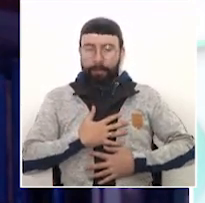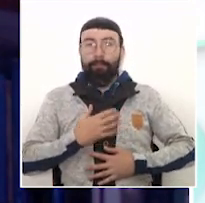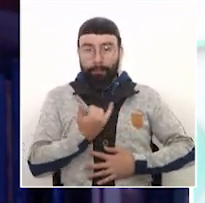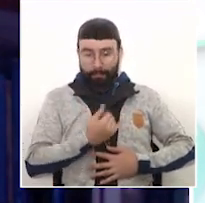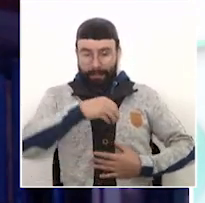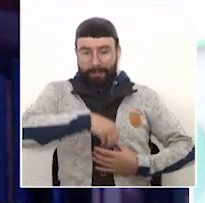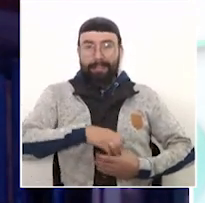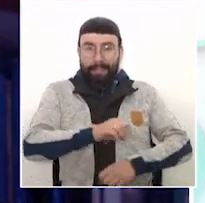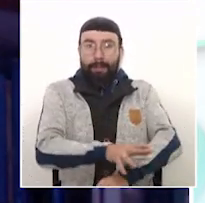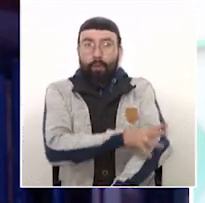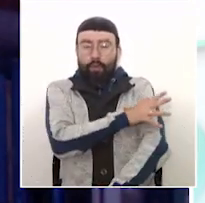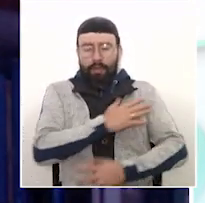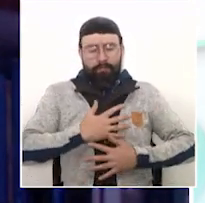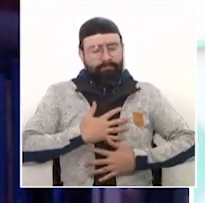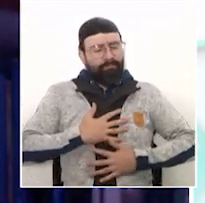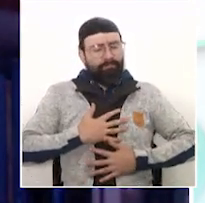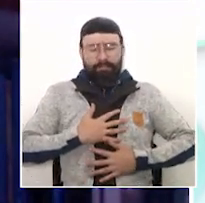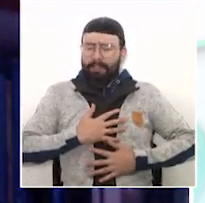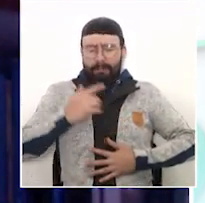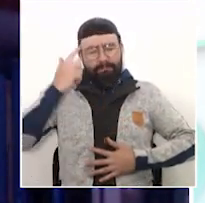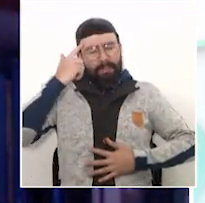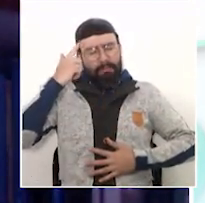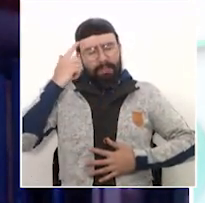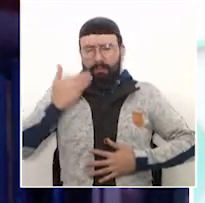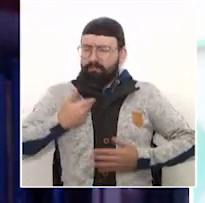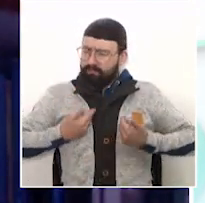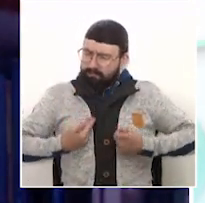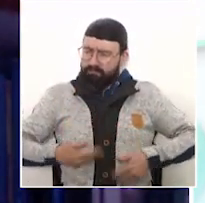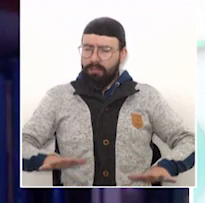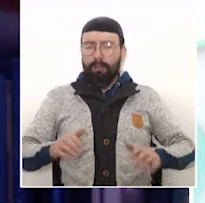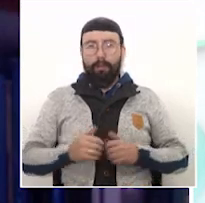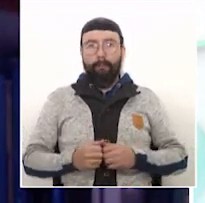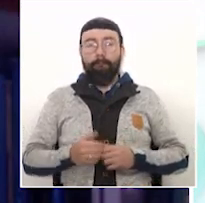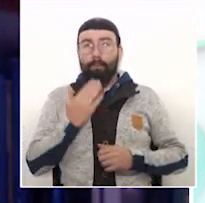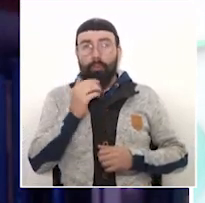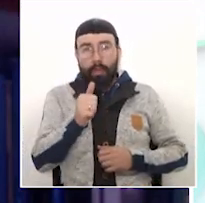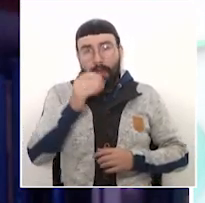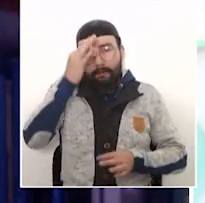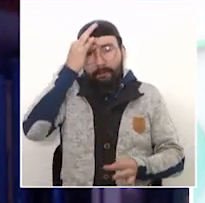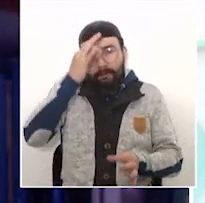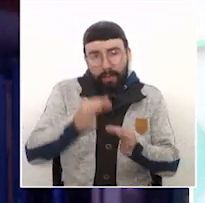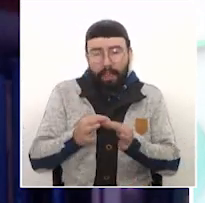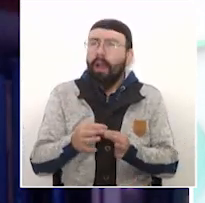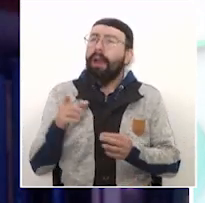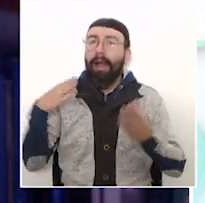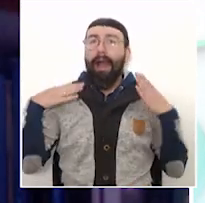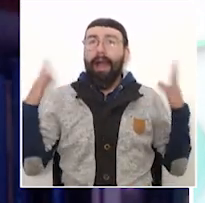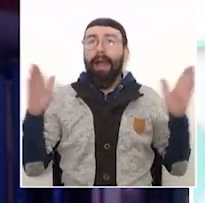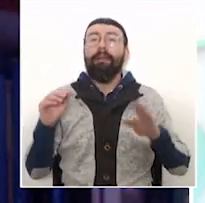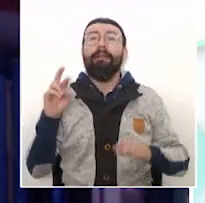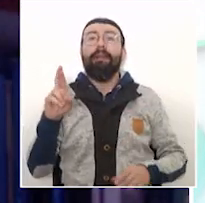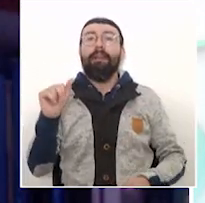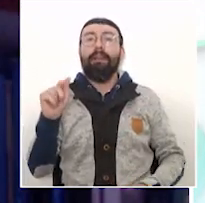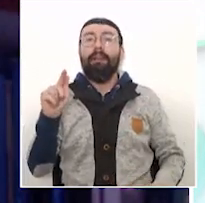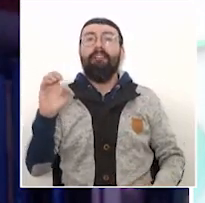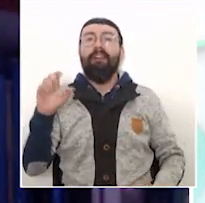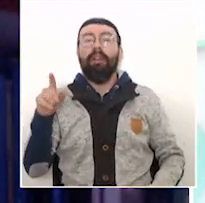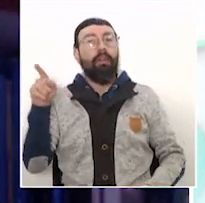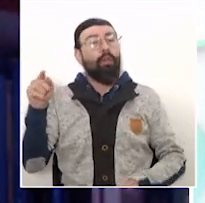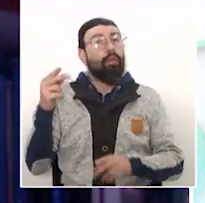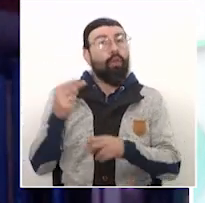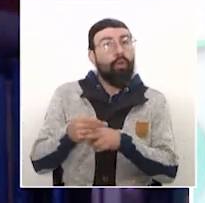las emociones. Y todos somos sanadores. Invoquen mucho, si tienen la fe, al arcángel Rafael, cuyo nombre significa